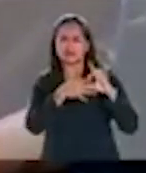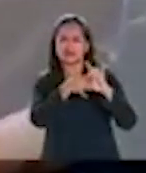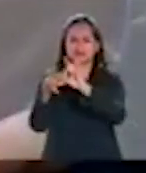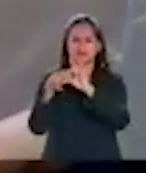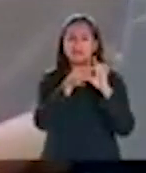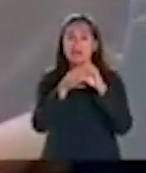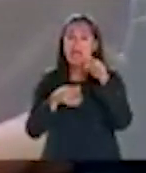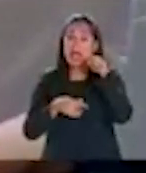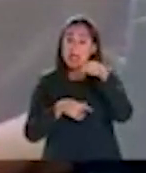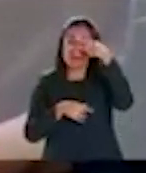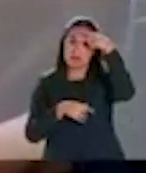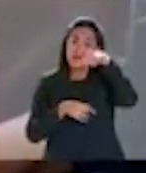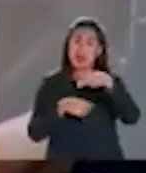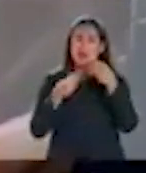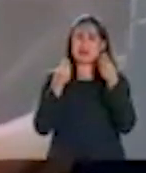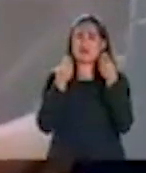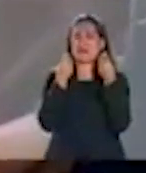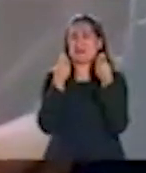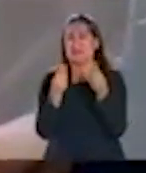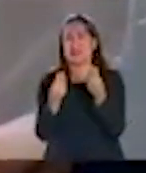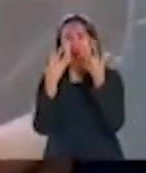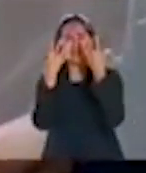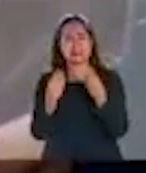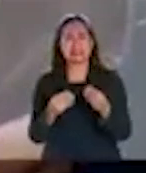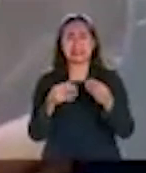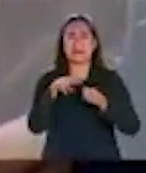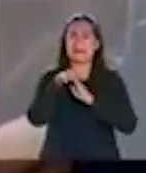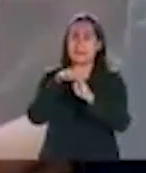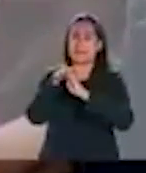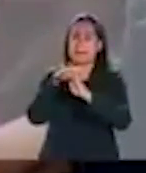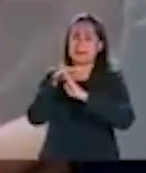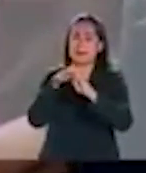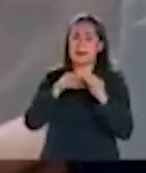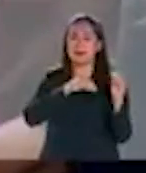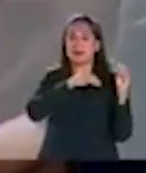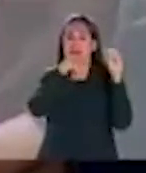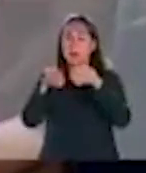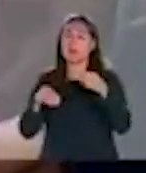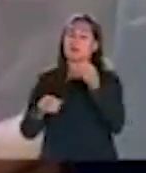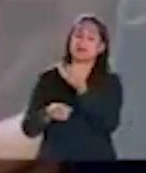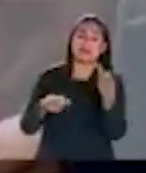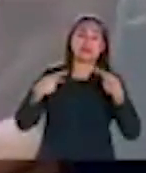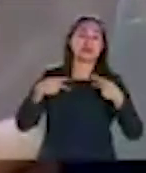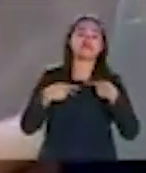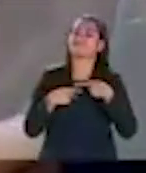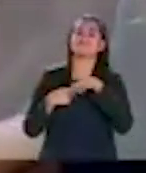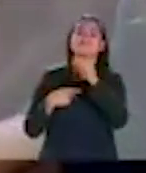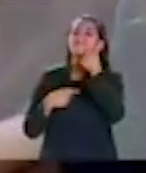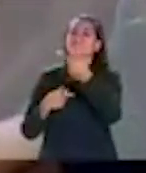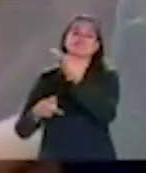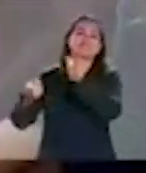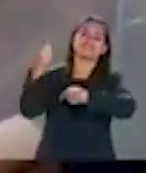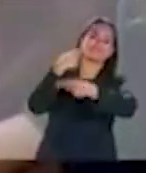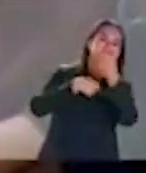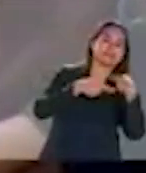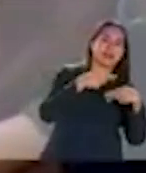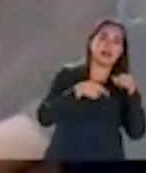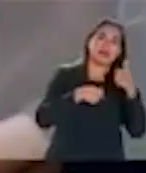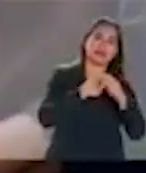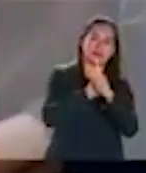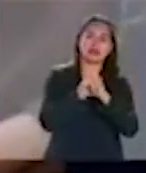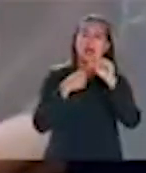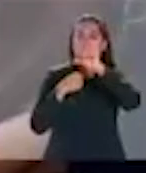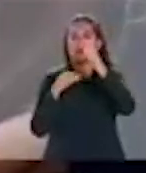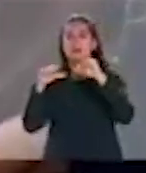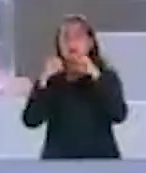84 por ciento dijeron que no querían regresar a su país porque temían por su vida de acuerdo con médicos sin fronteras dos terceras partes de los